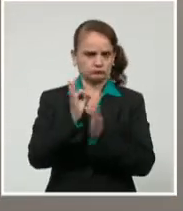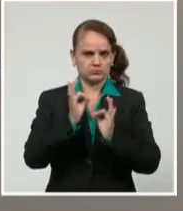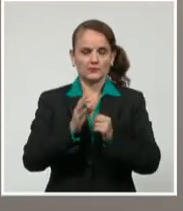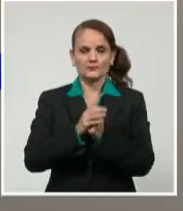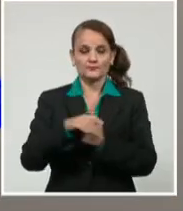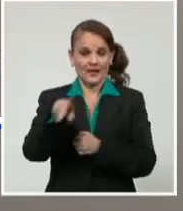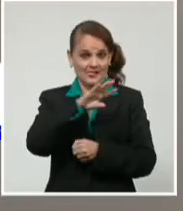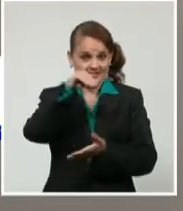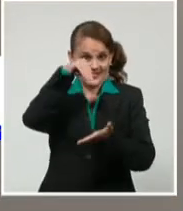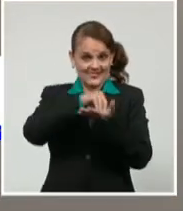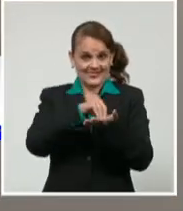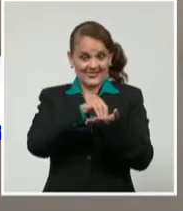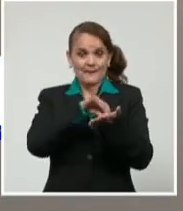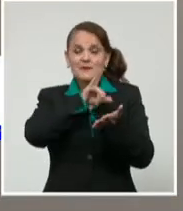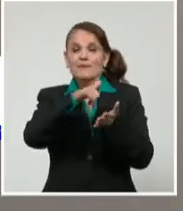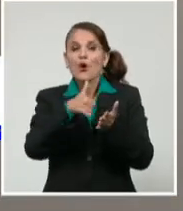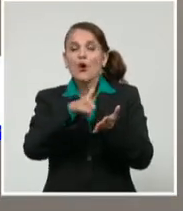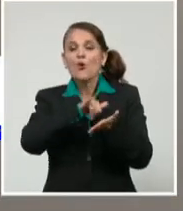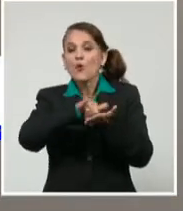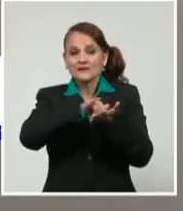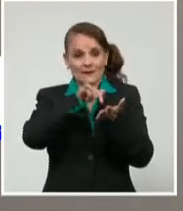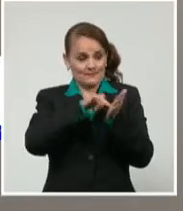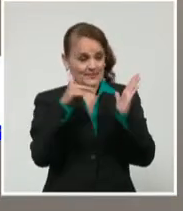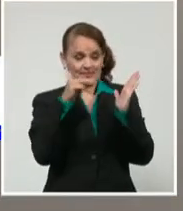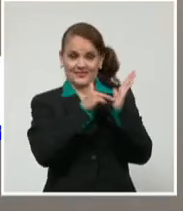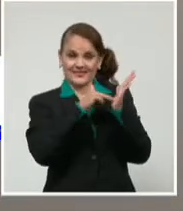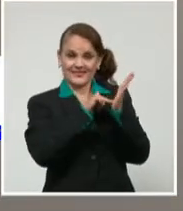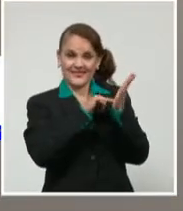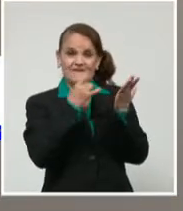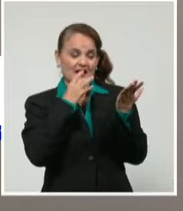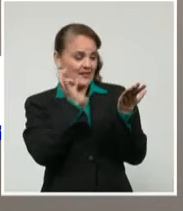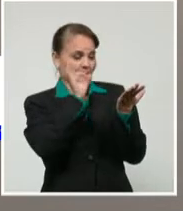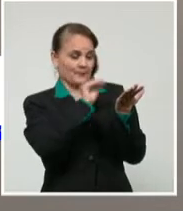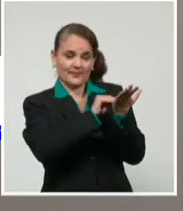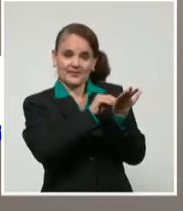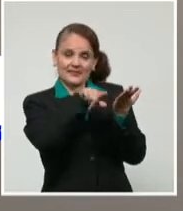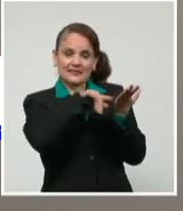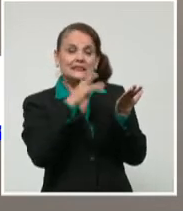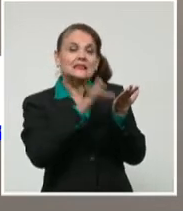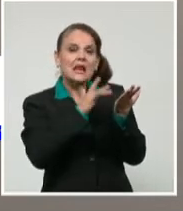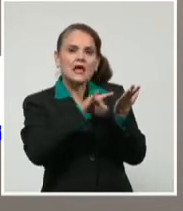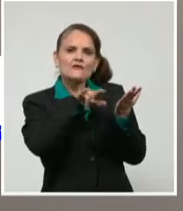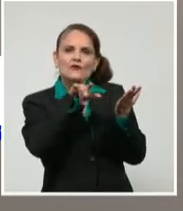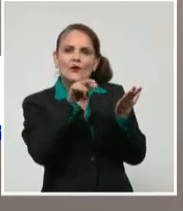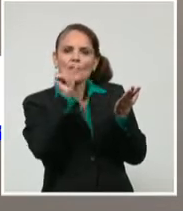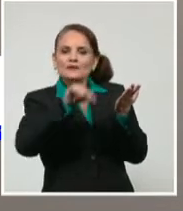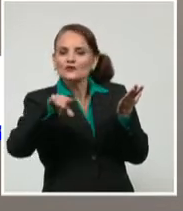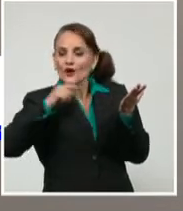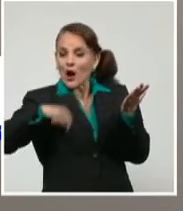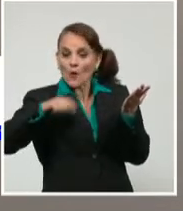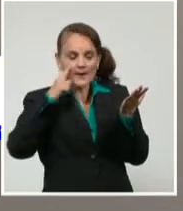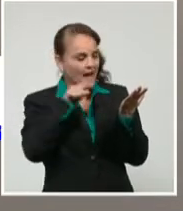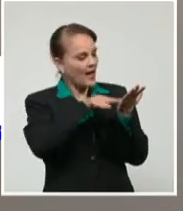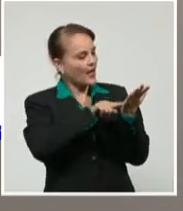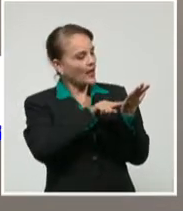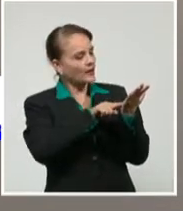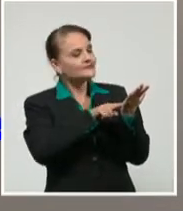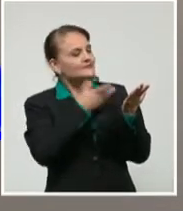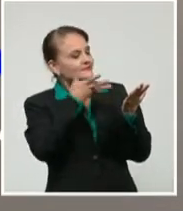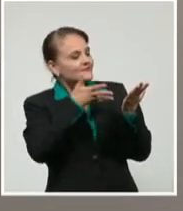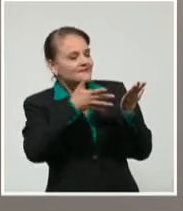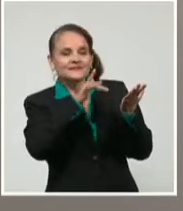grupo. Este grupo ha permitido que la mayoría de las operadas se mantengan en contacto, que cambien